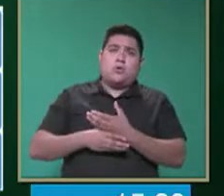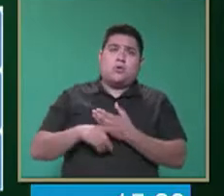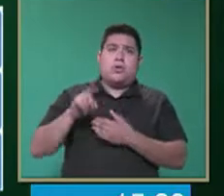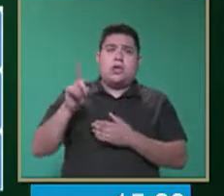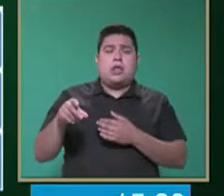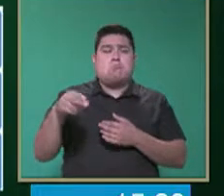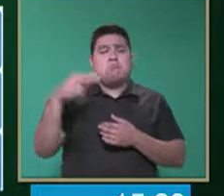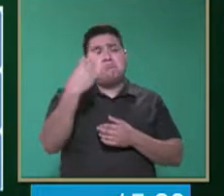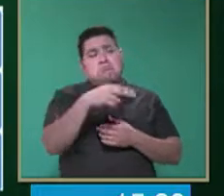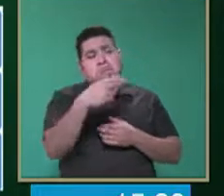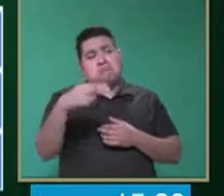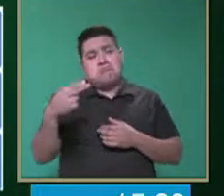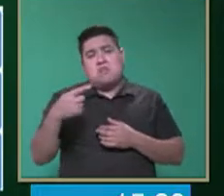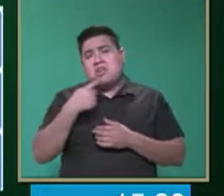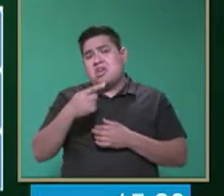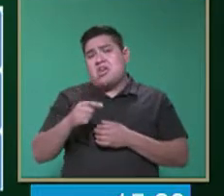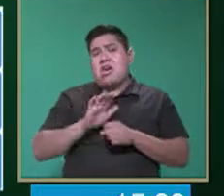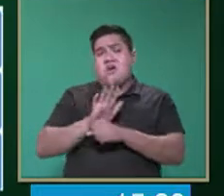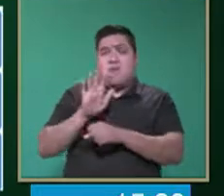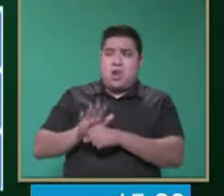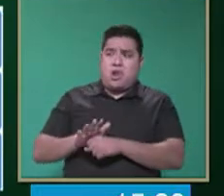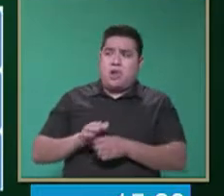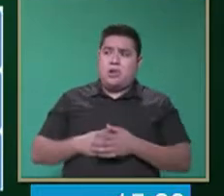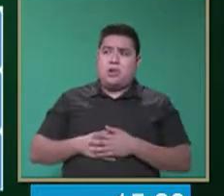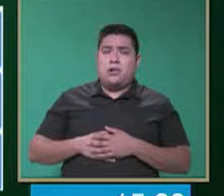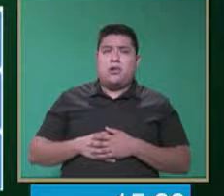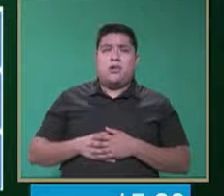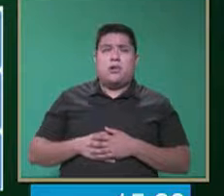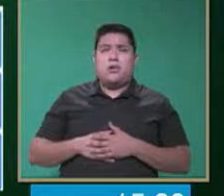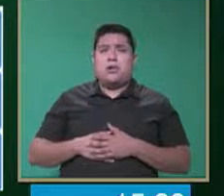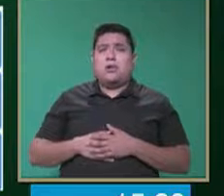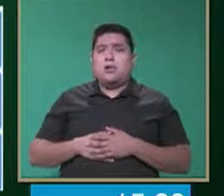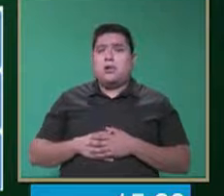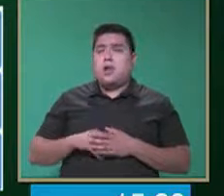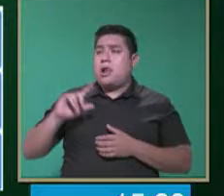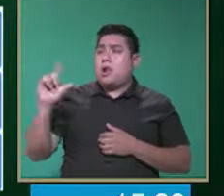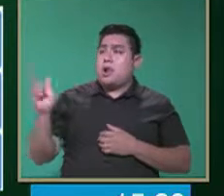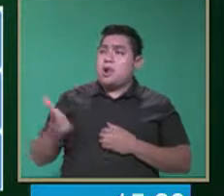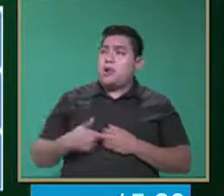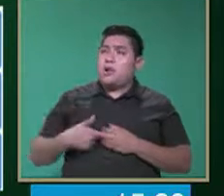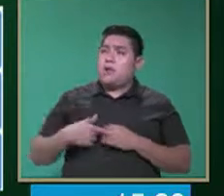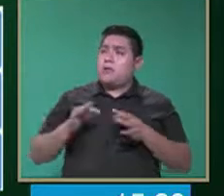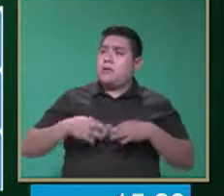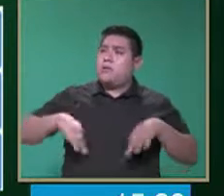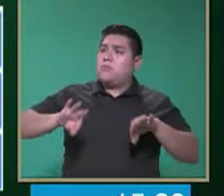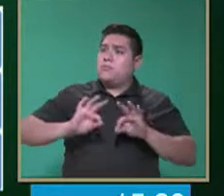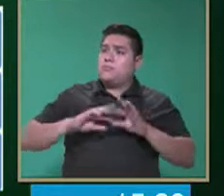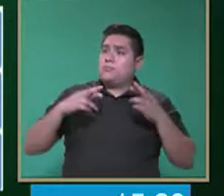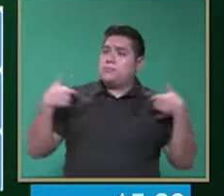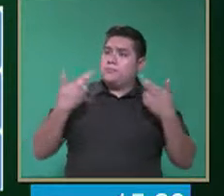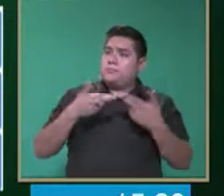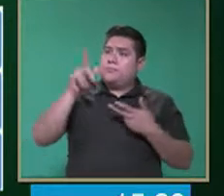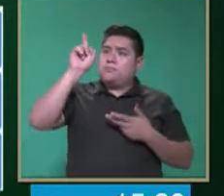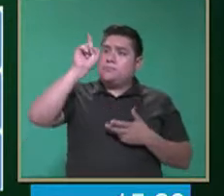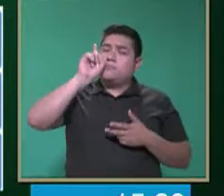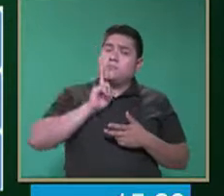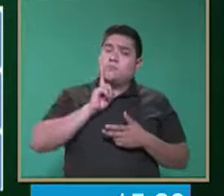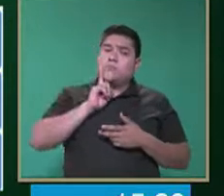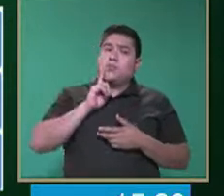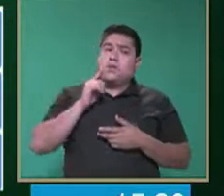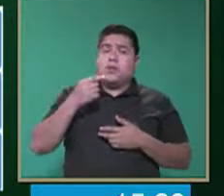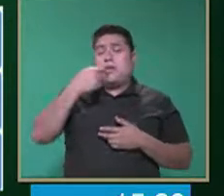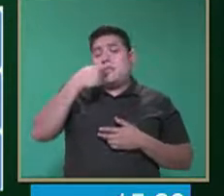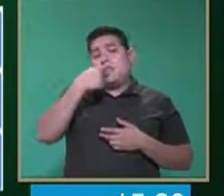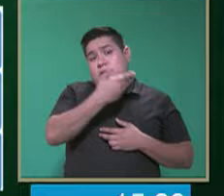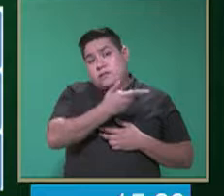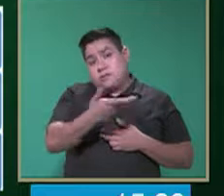nombrando cuál es cada una. Algo muy importante, maestra, que debemos de comunicar al